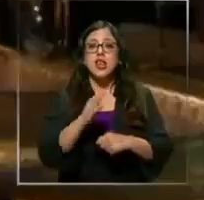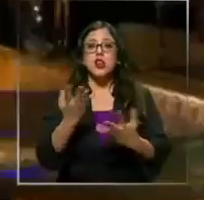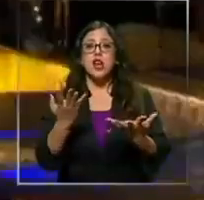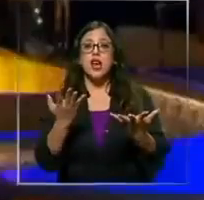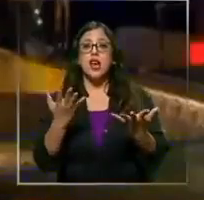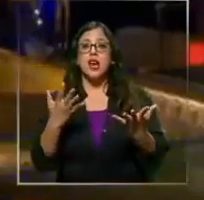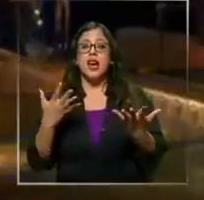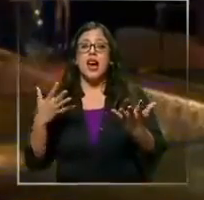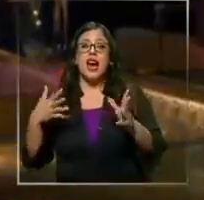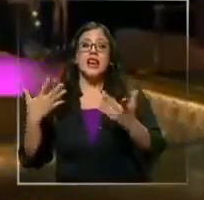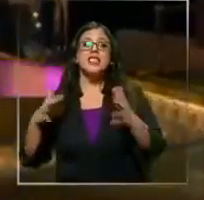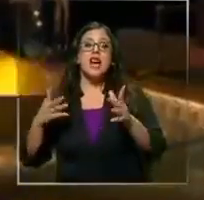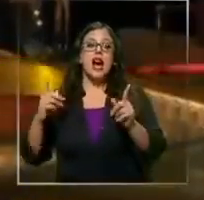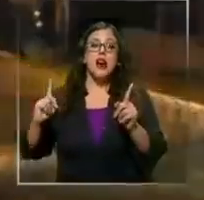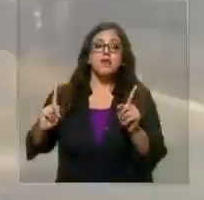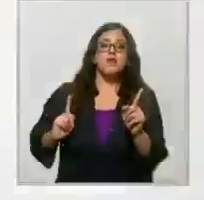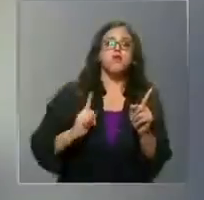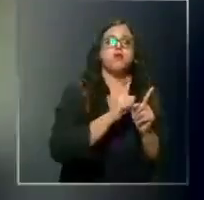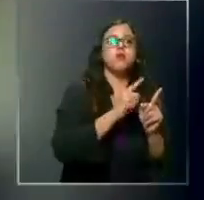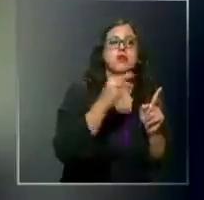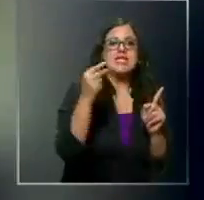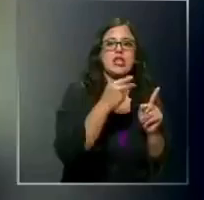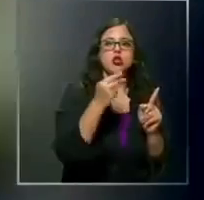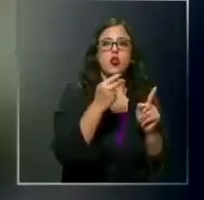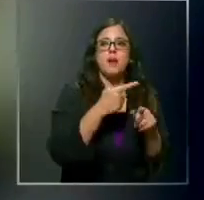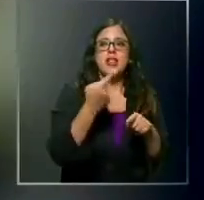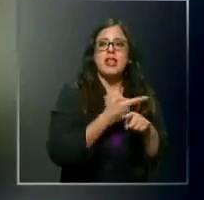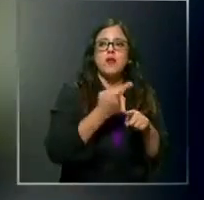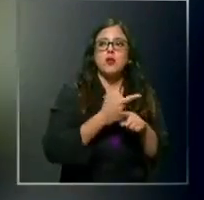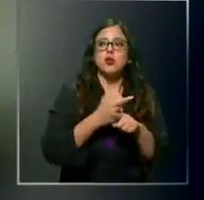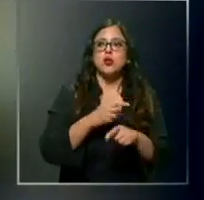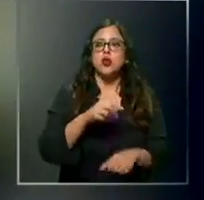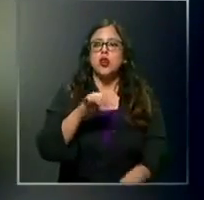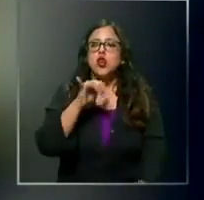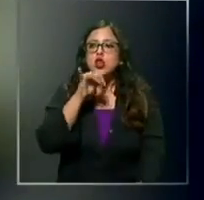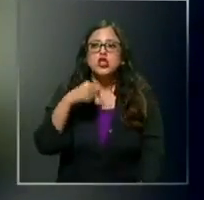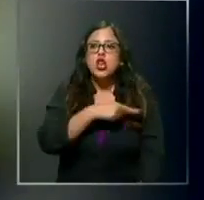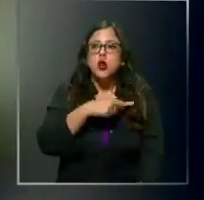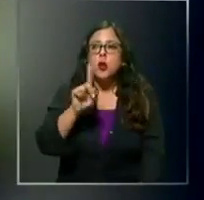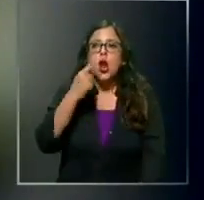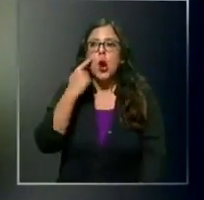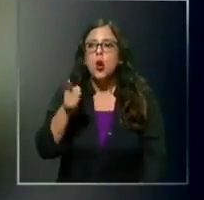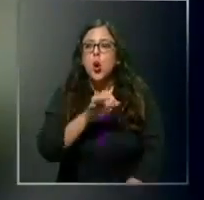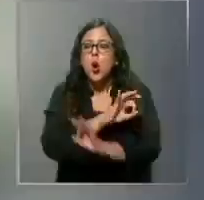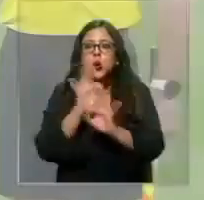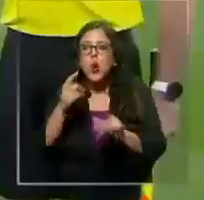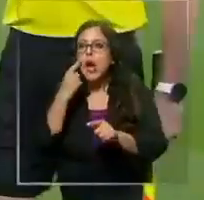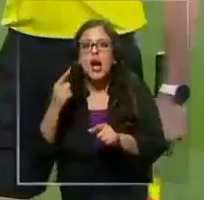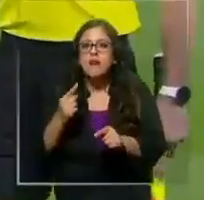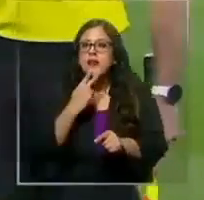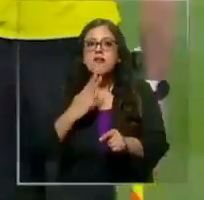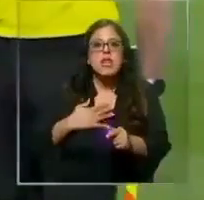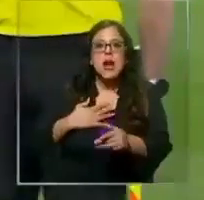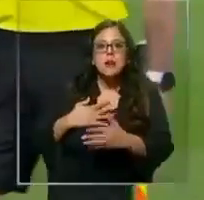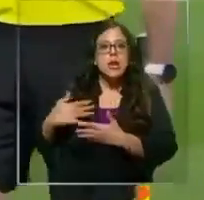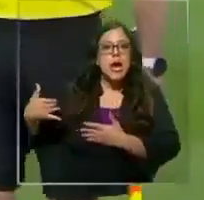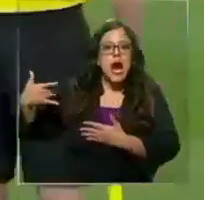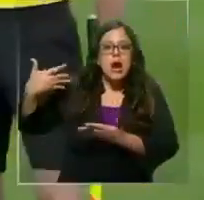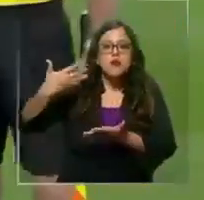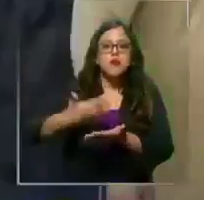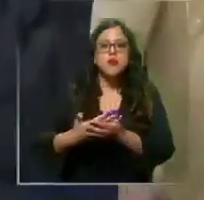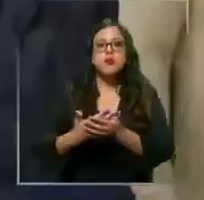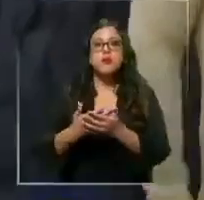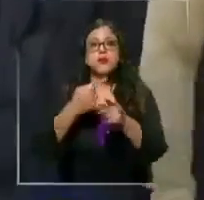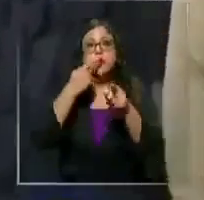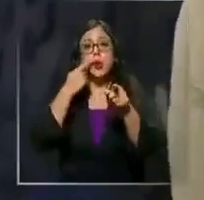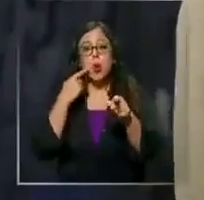nocturno en la ciudad de Barcelona. No sé su nombre, no la conozco, nunca vi otra vez en mi vida. El histórico defensor de la